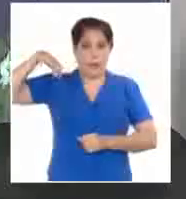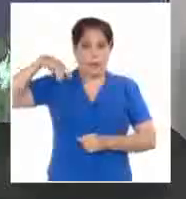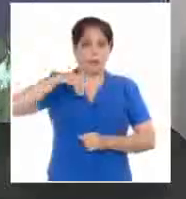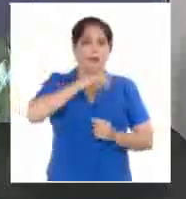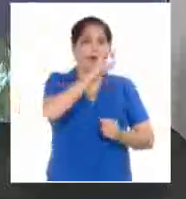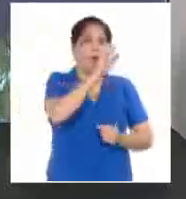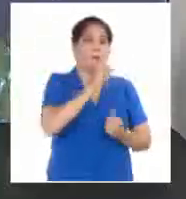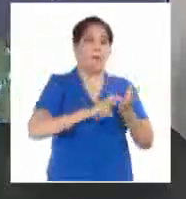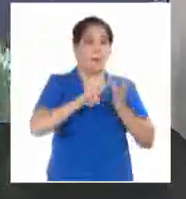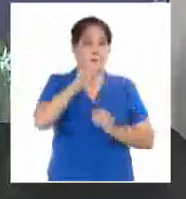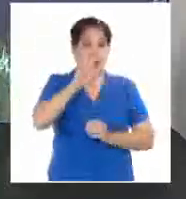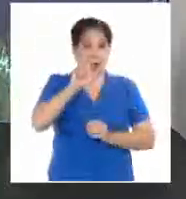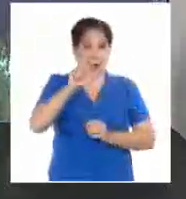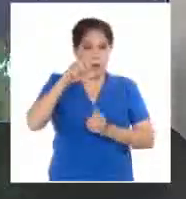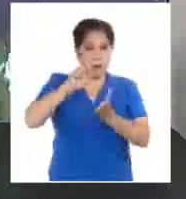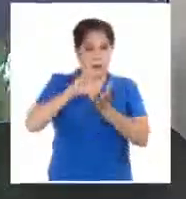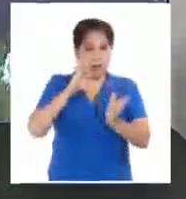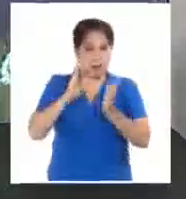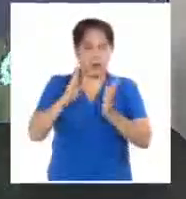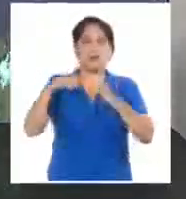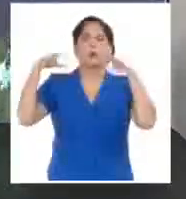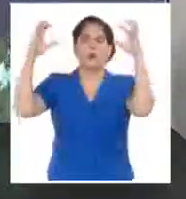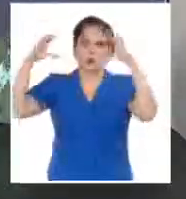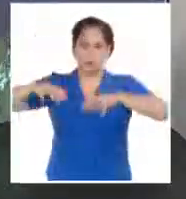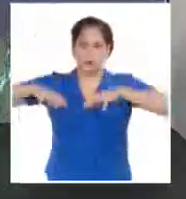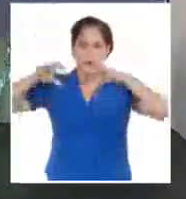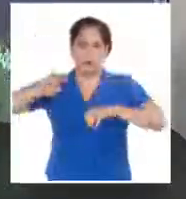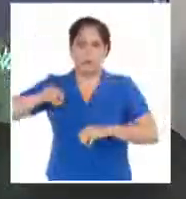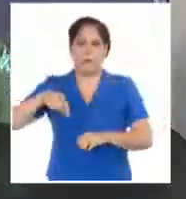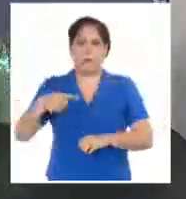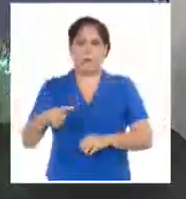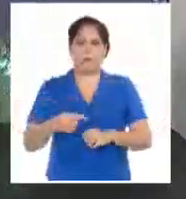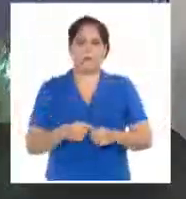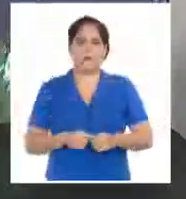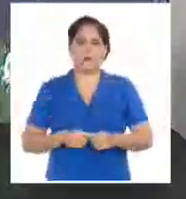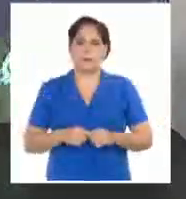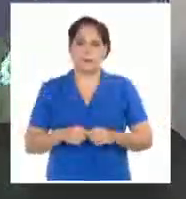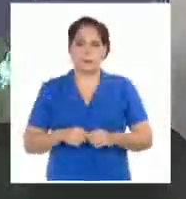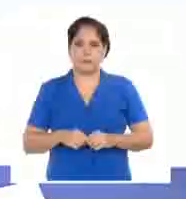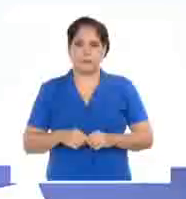Villa Clara. Esto es todo en cuanto a la información meteorológica. Tengan todo. Feliz noche y hasta mañana.